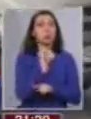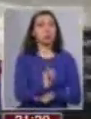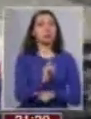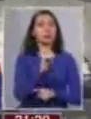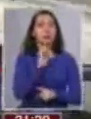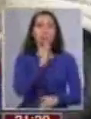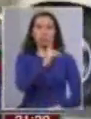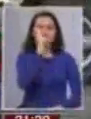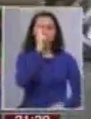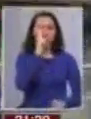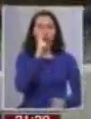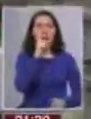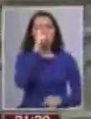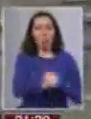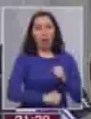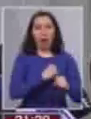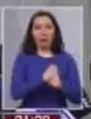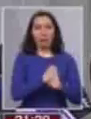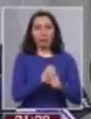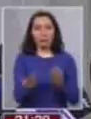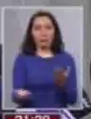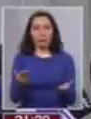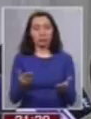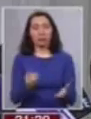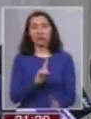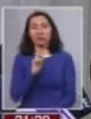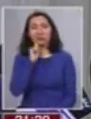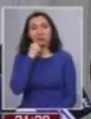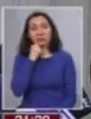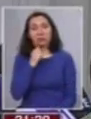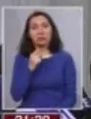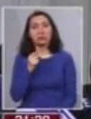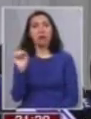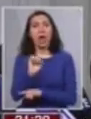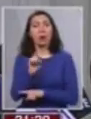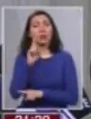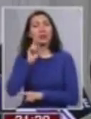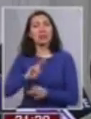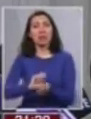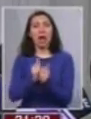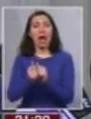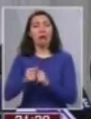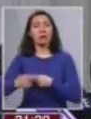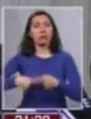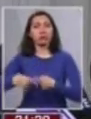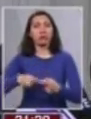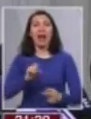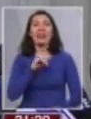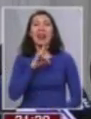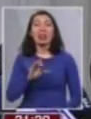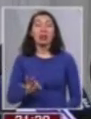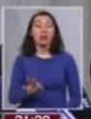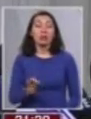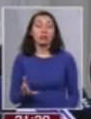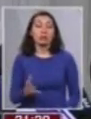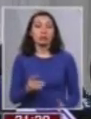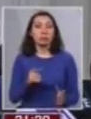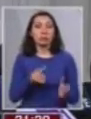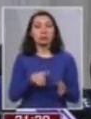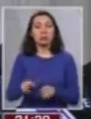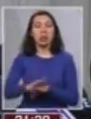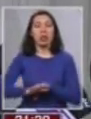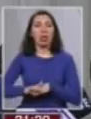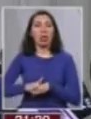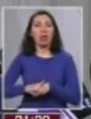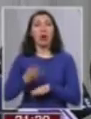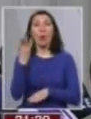sujetos a restricción todo el año. No tiene sentido restringir a los autos que no tienen convertidor catalítico, si es apuntarle a la nada misma,